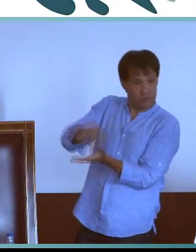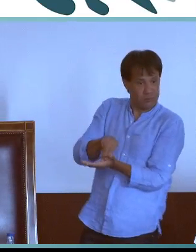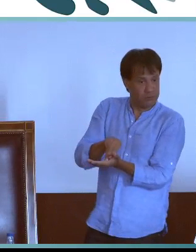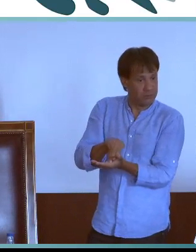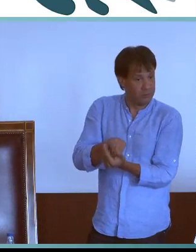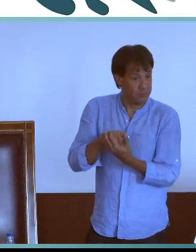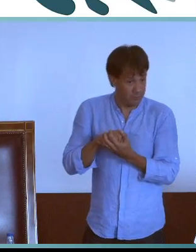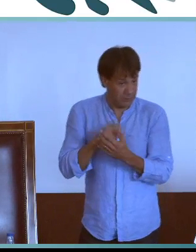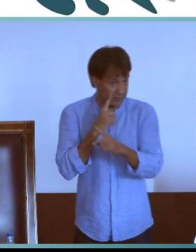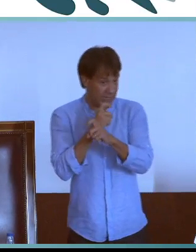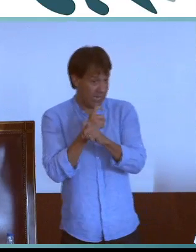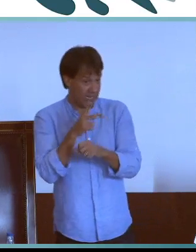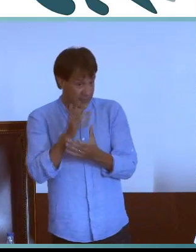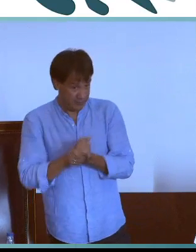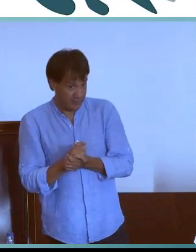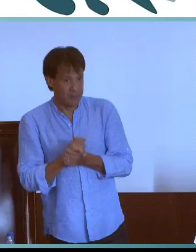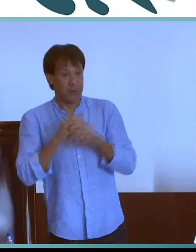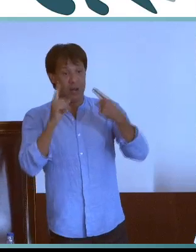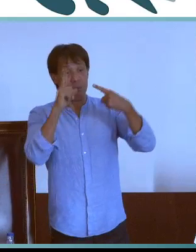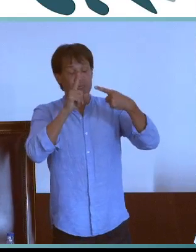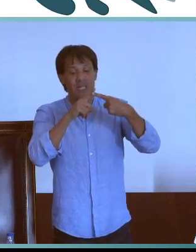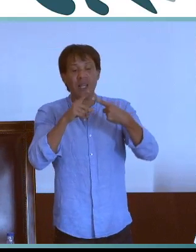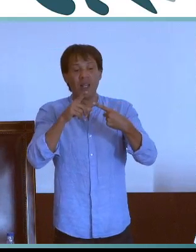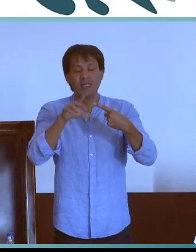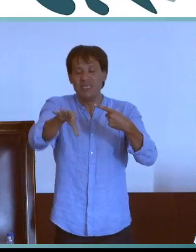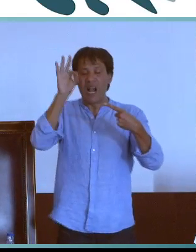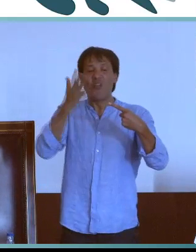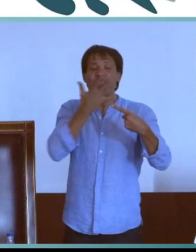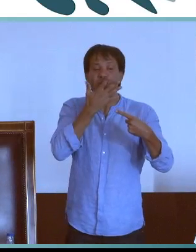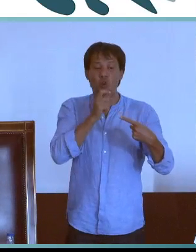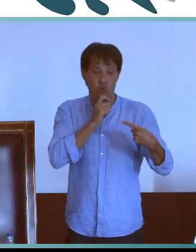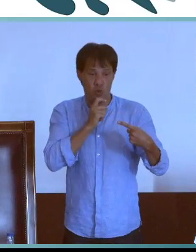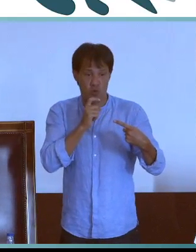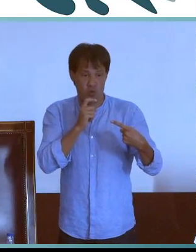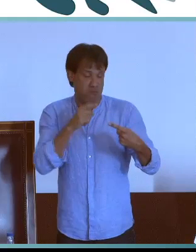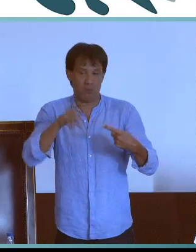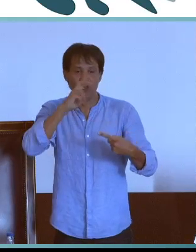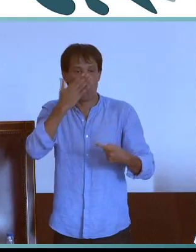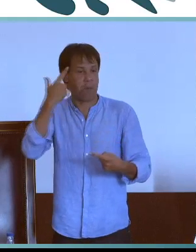En el Nacional utiliza chantaje este signo.